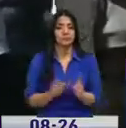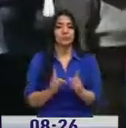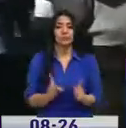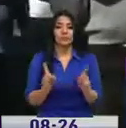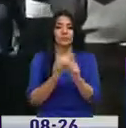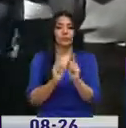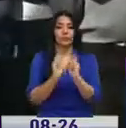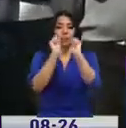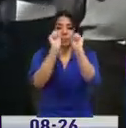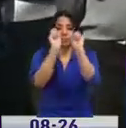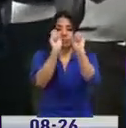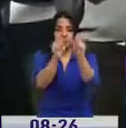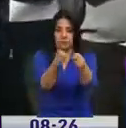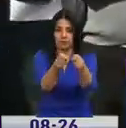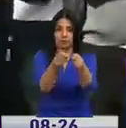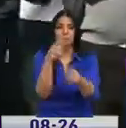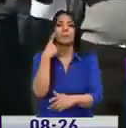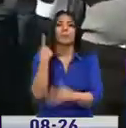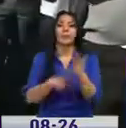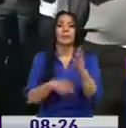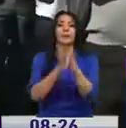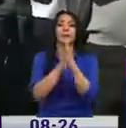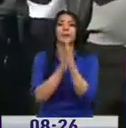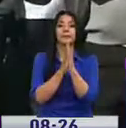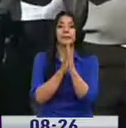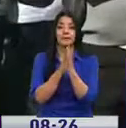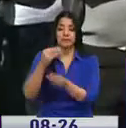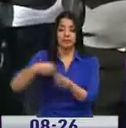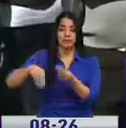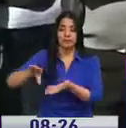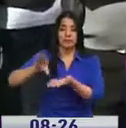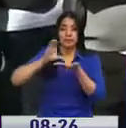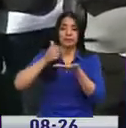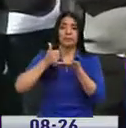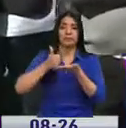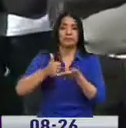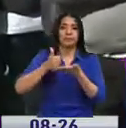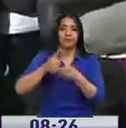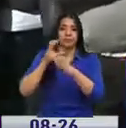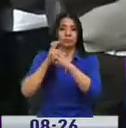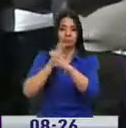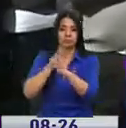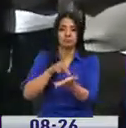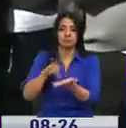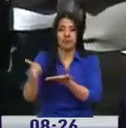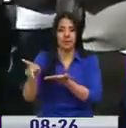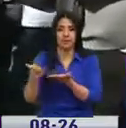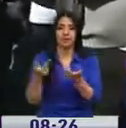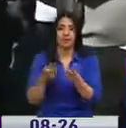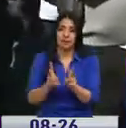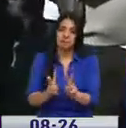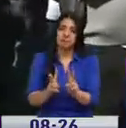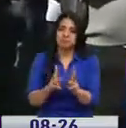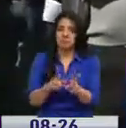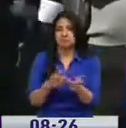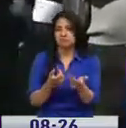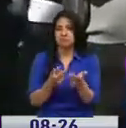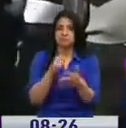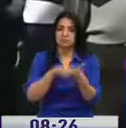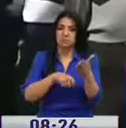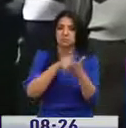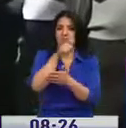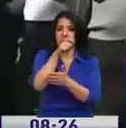un documento para pedir que se devuelvan las compensaciones y que también se ponga en marcha una tarifa, que se